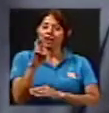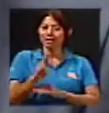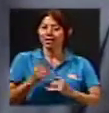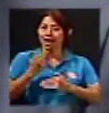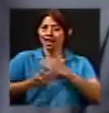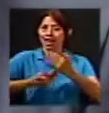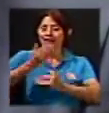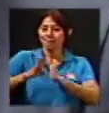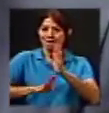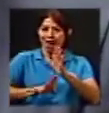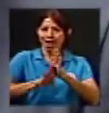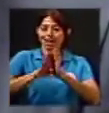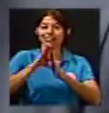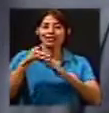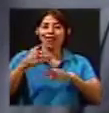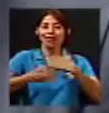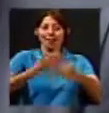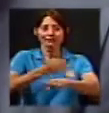hombre que ha ido hacia adelante,